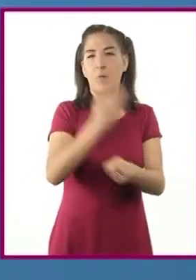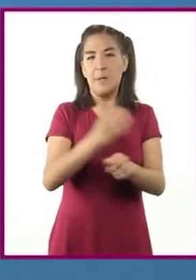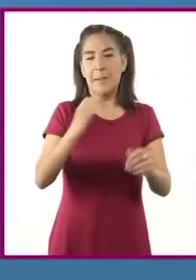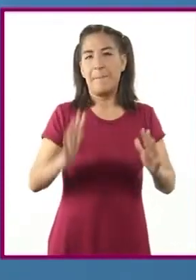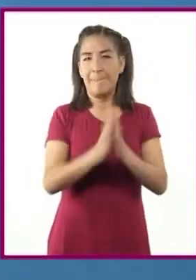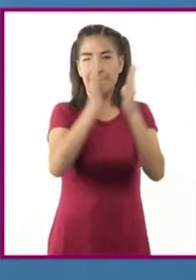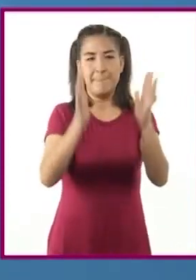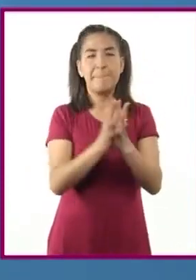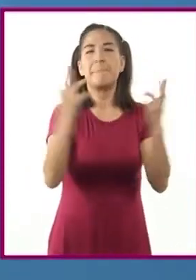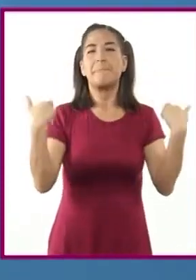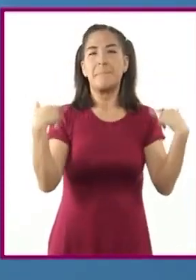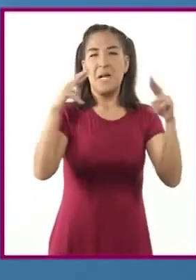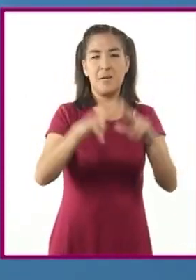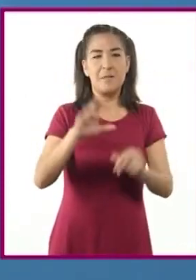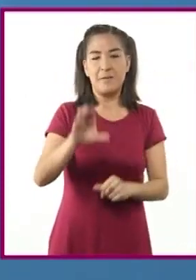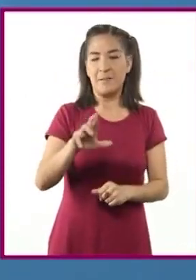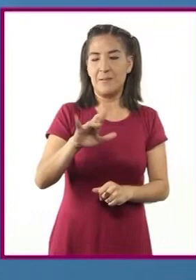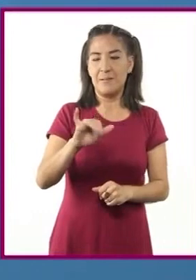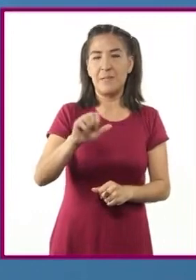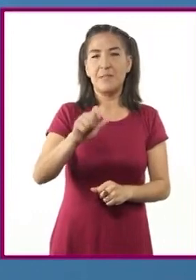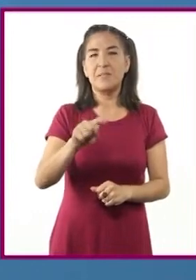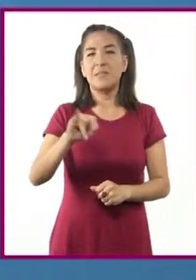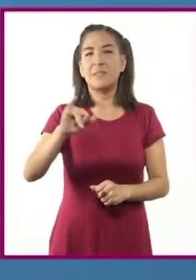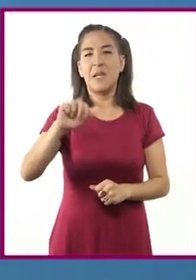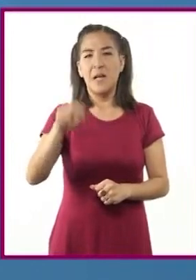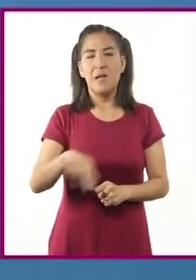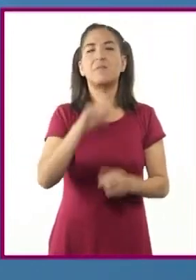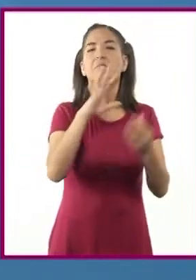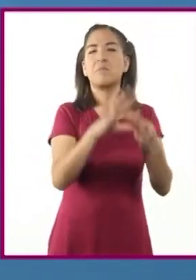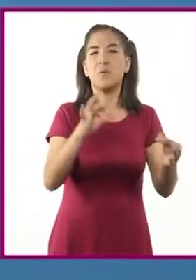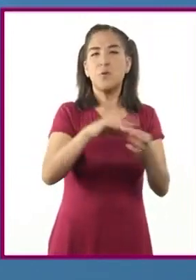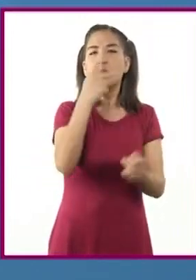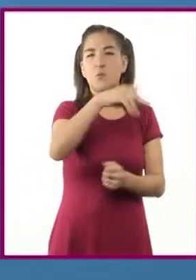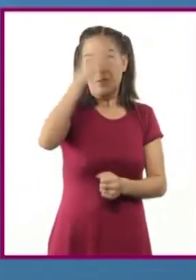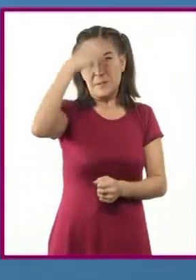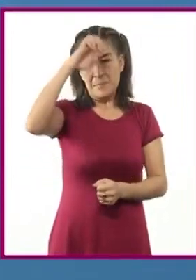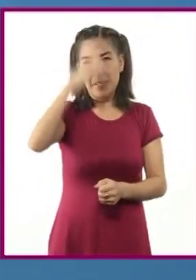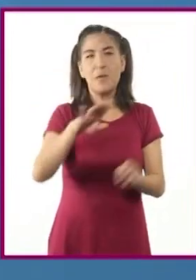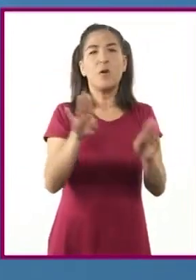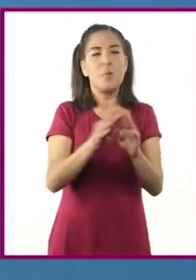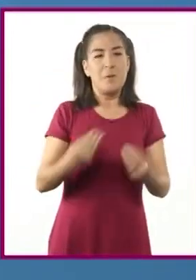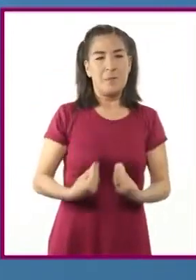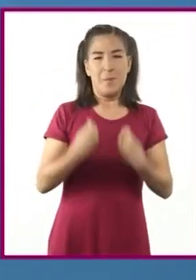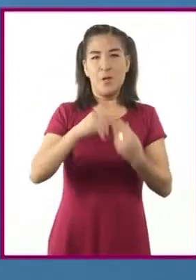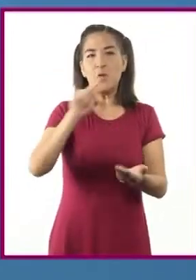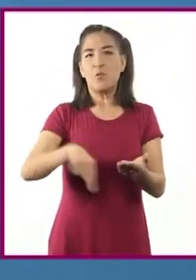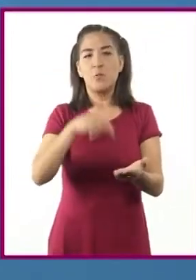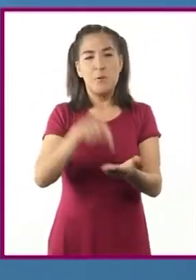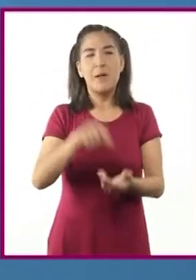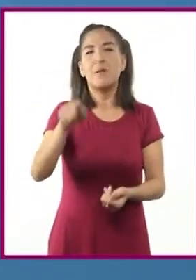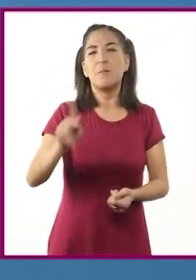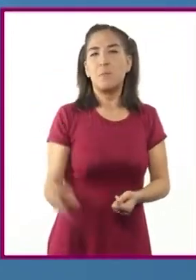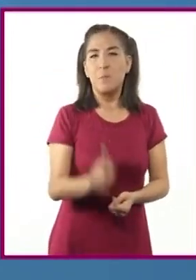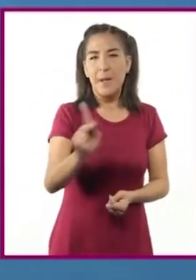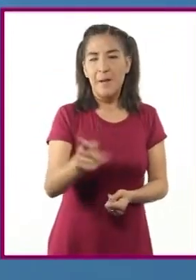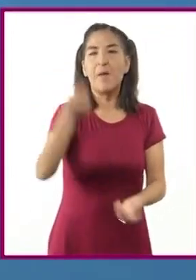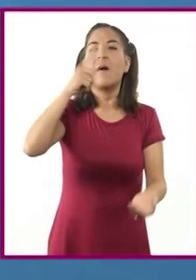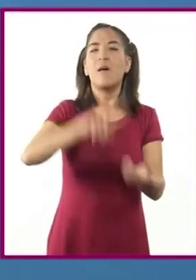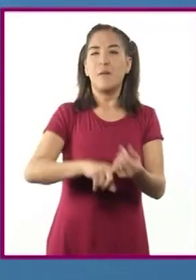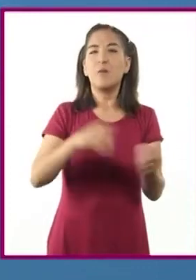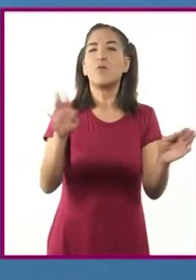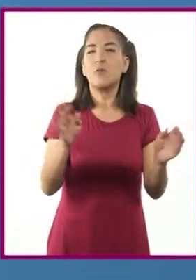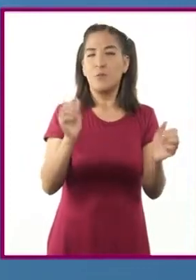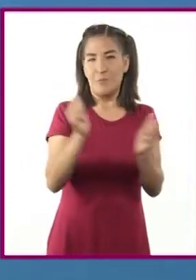participación del maestro Cristian, que nos comparte su experiencia de vivir y trabajar en un espacio rural a través